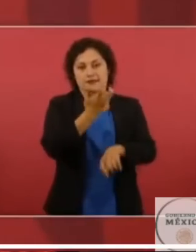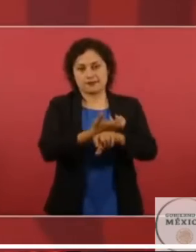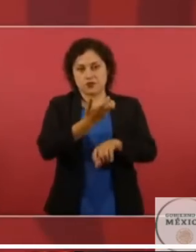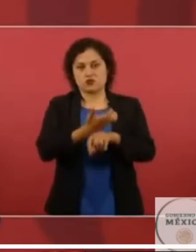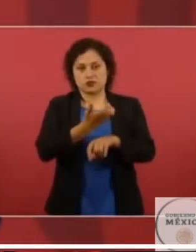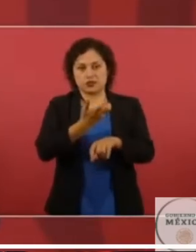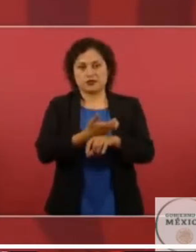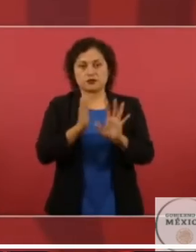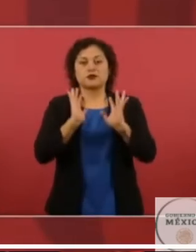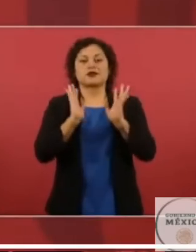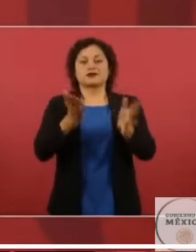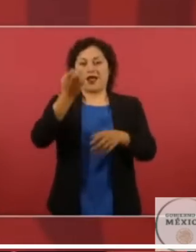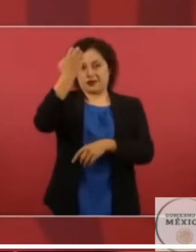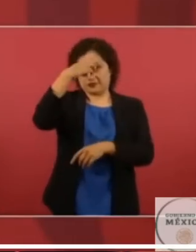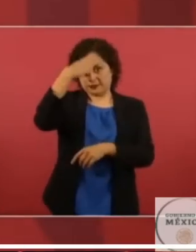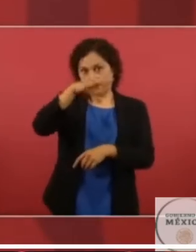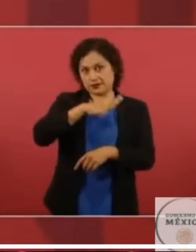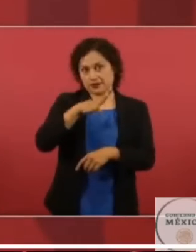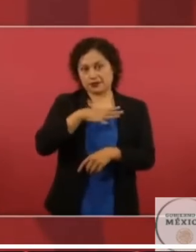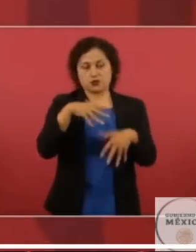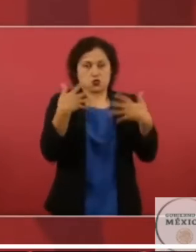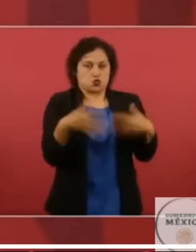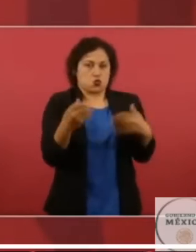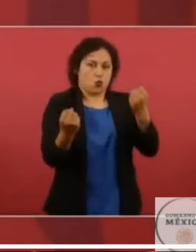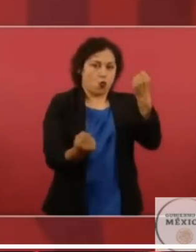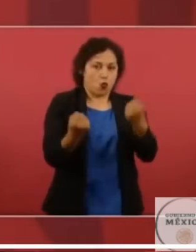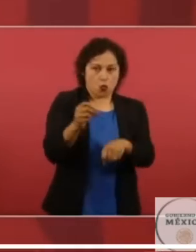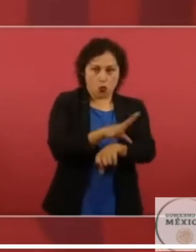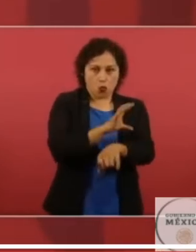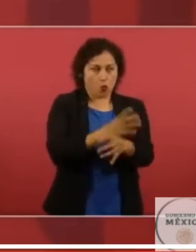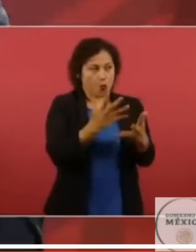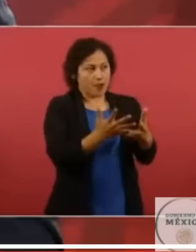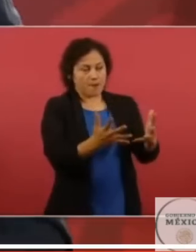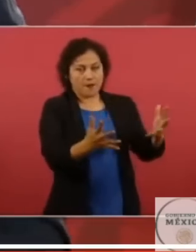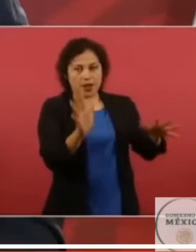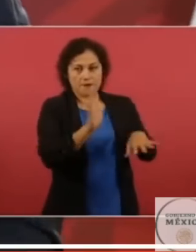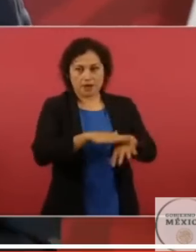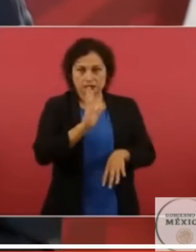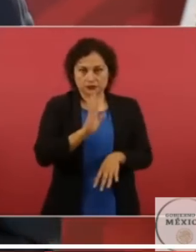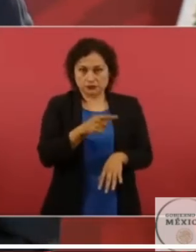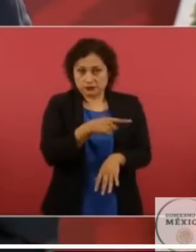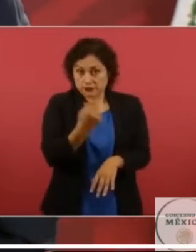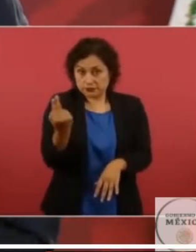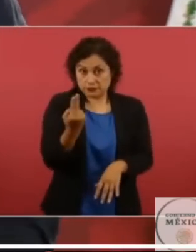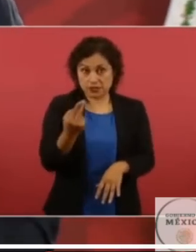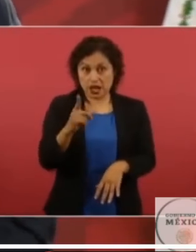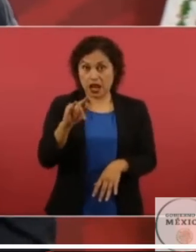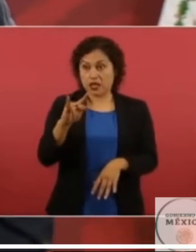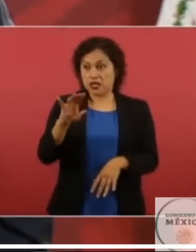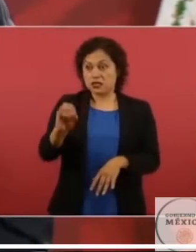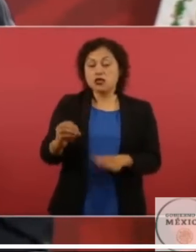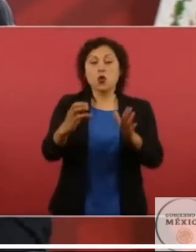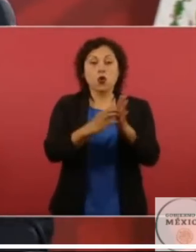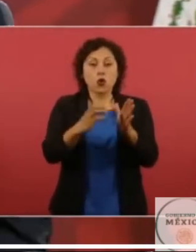de Felipe Calderón, de García Luna, de Salinas de Gortari y claramente de Vicente Fox,